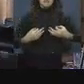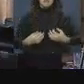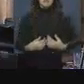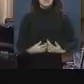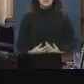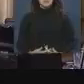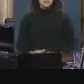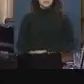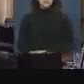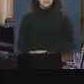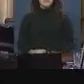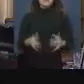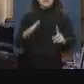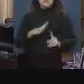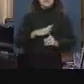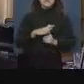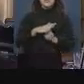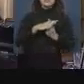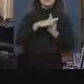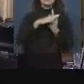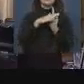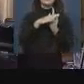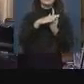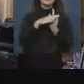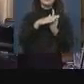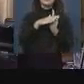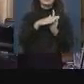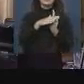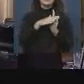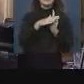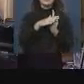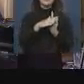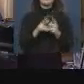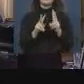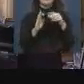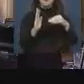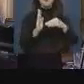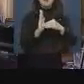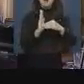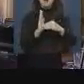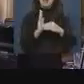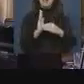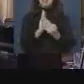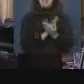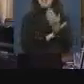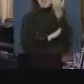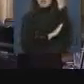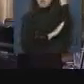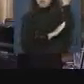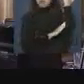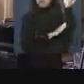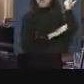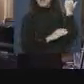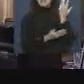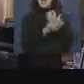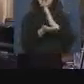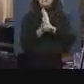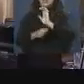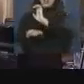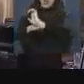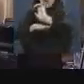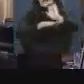convicción nace o surge de una deuda histórica que tienen todos los estados de nuestro continente con sus pueblos